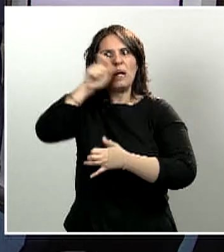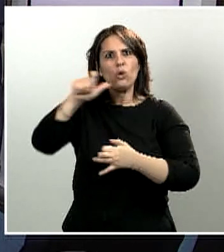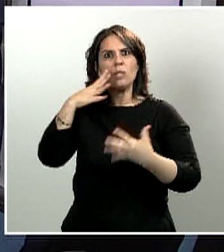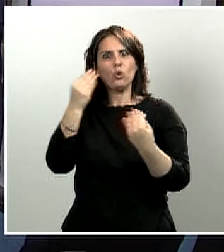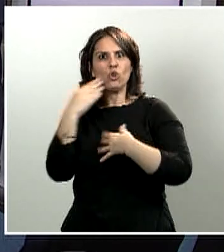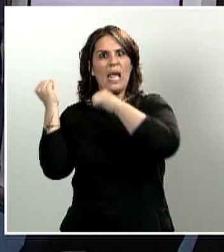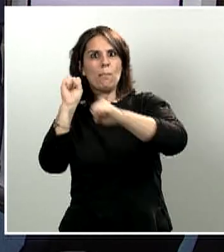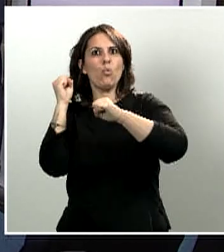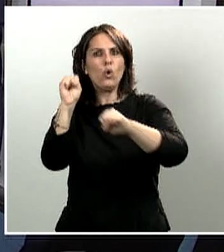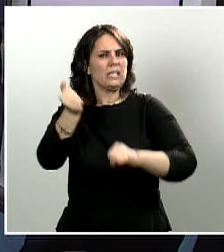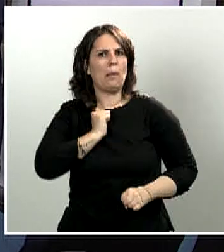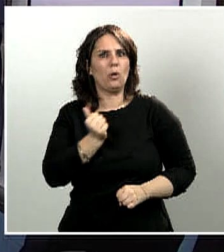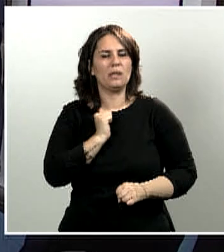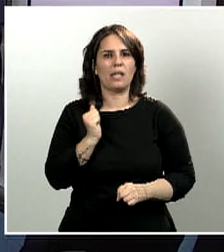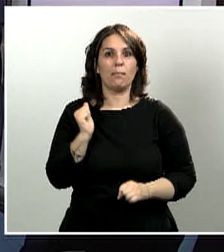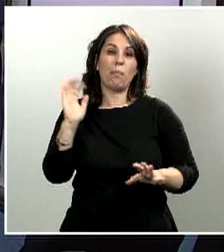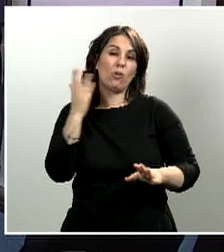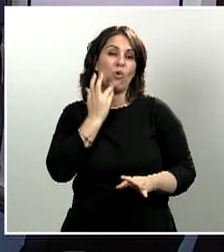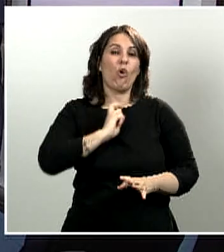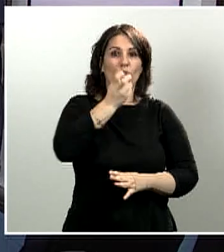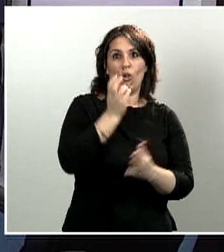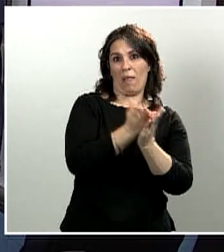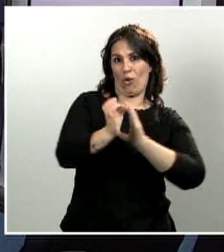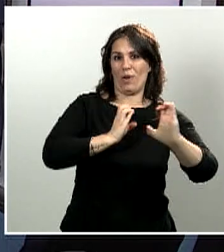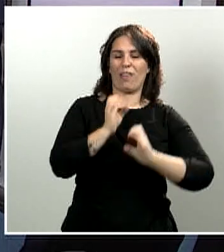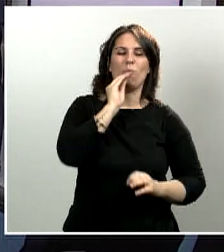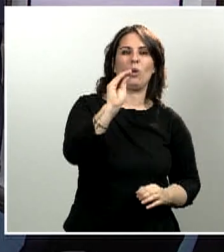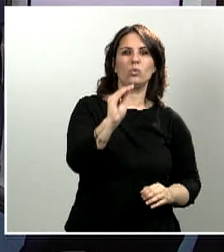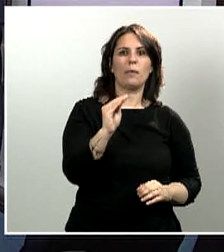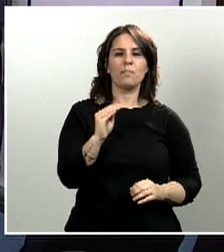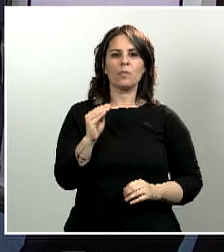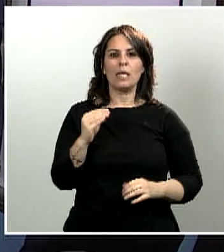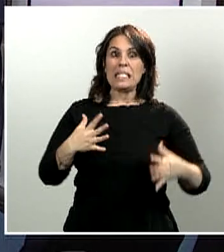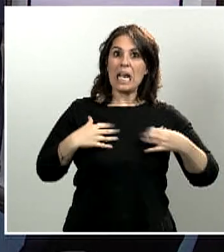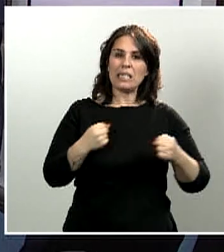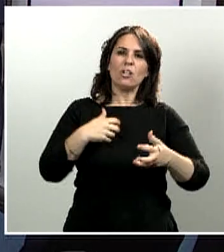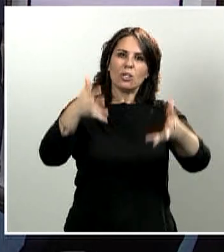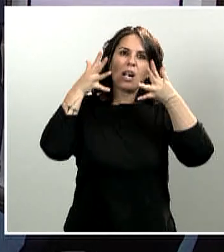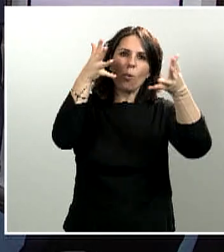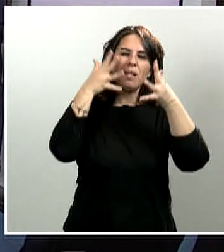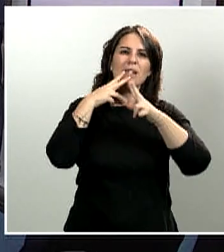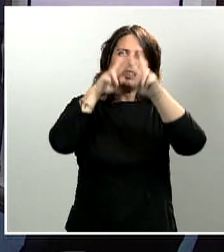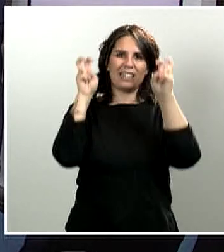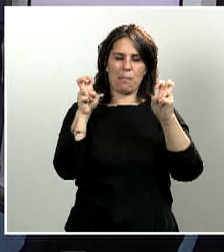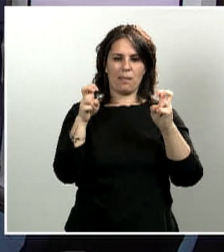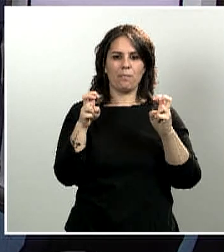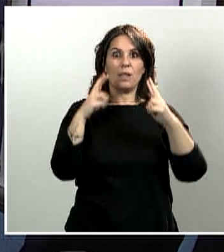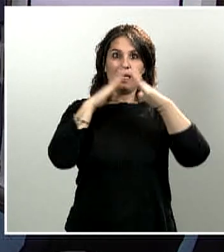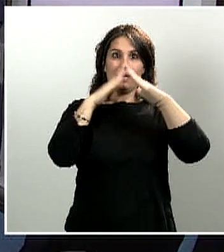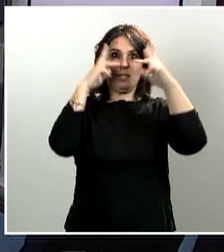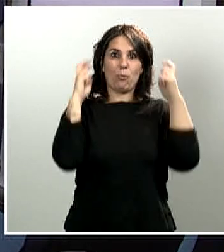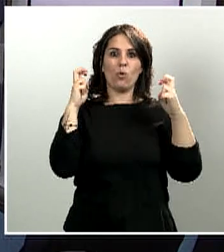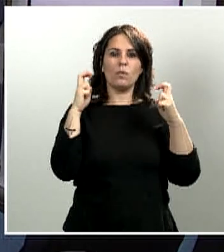otra perspectiva: ¿por qué los expertos sanitarios recomiendan que la desescalada en cuanto al fin paulatino del confinamiento sea homogénea,